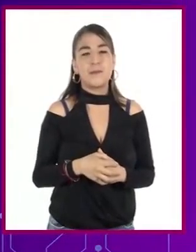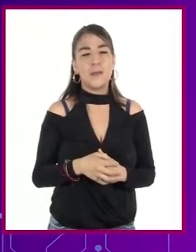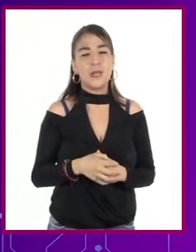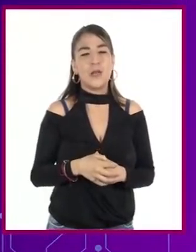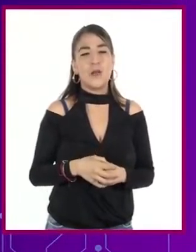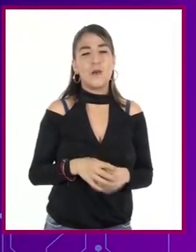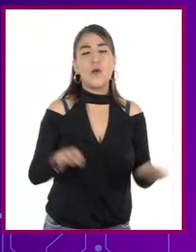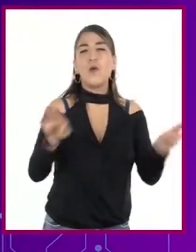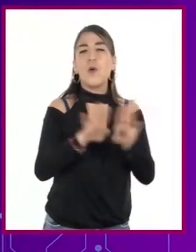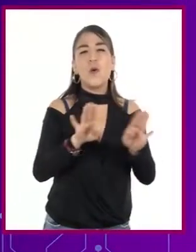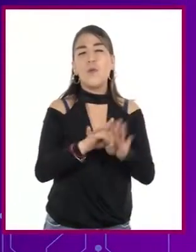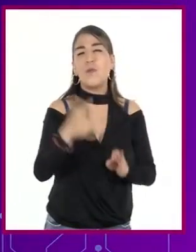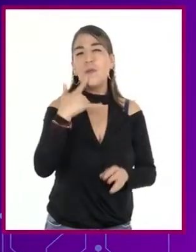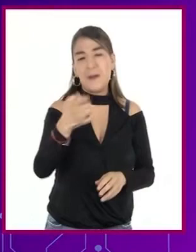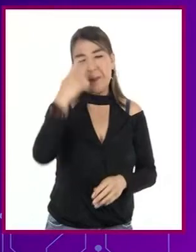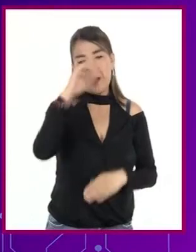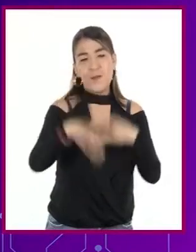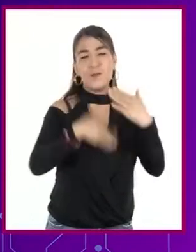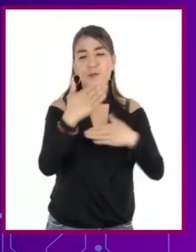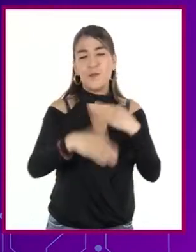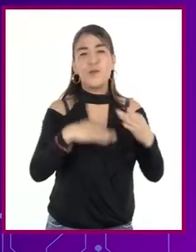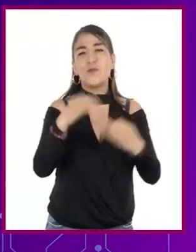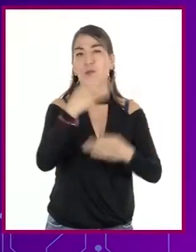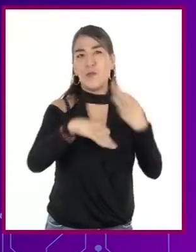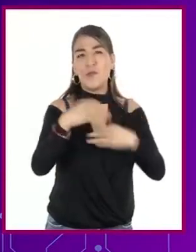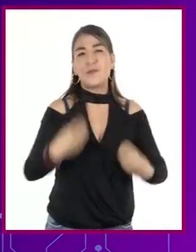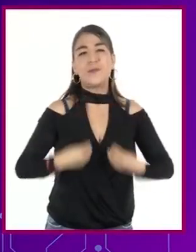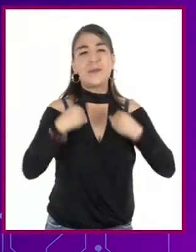¿Cómo lograr que todos vivamos en paz?